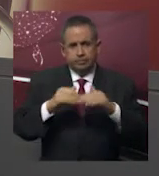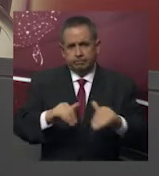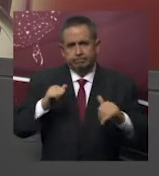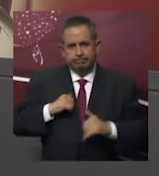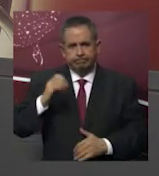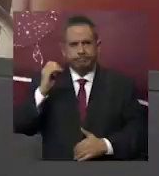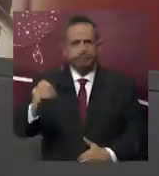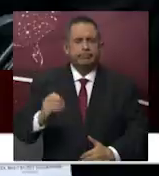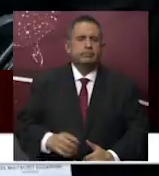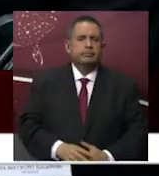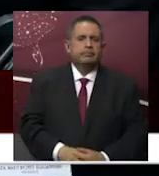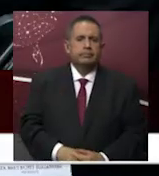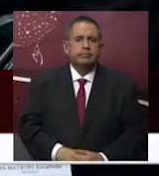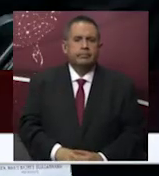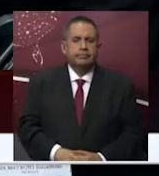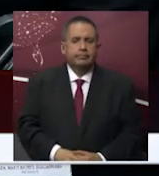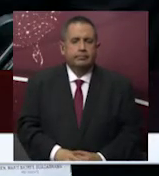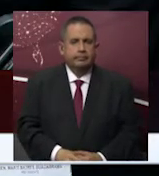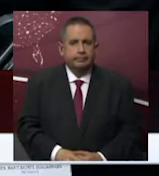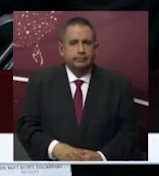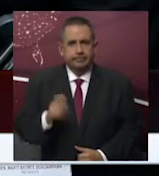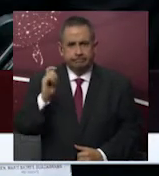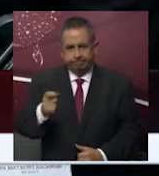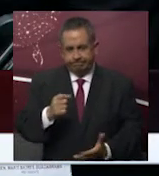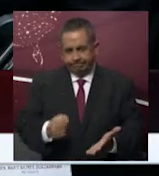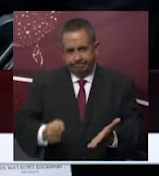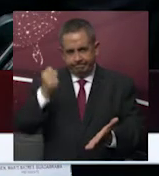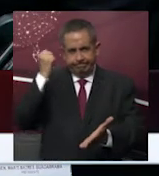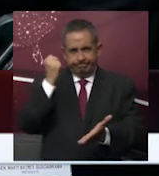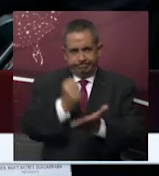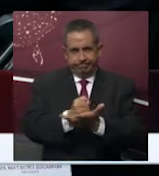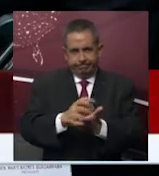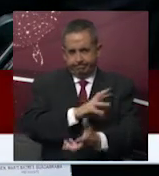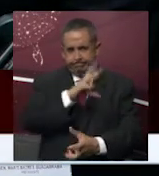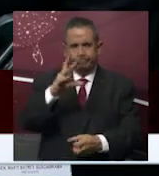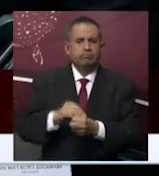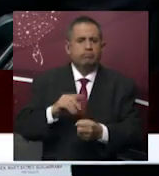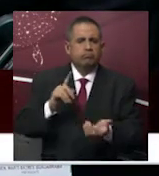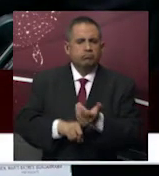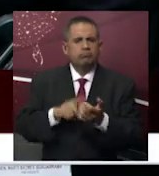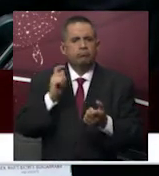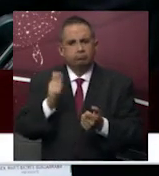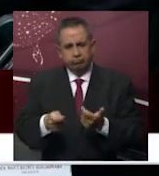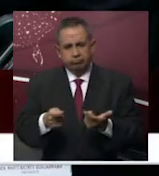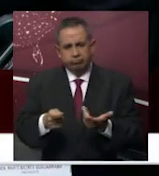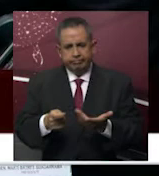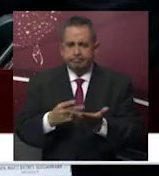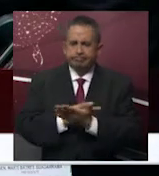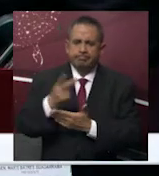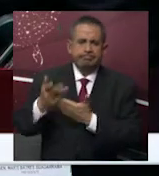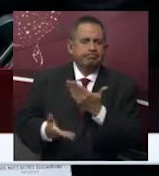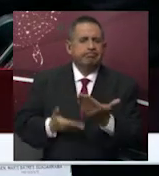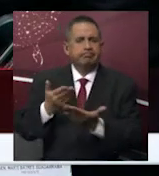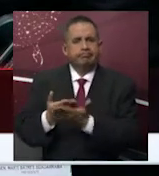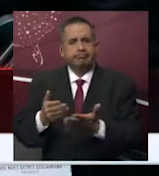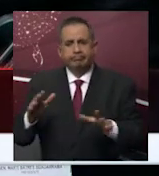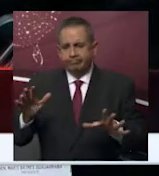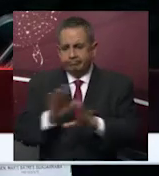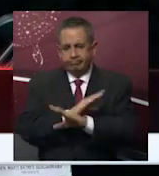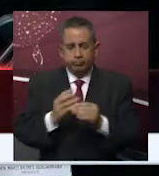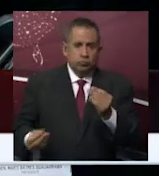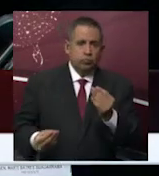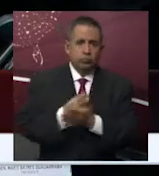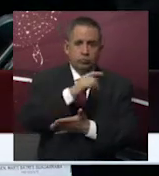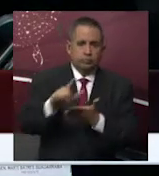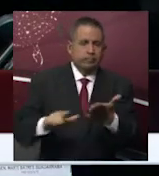abstenciones. En consecuencia, queda aprobado en lo general y en lo particular el proyecto de decreto por el que se expide